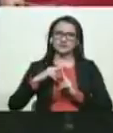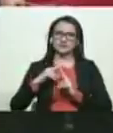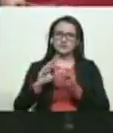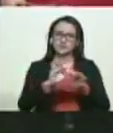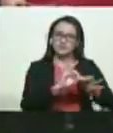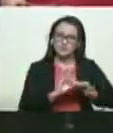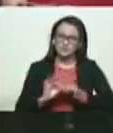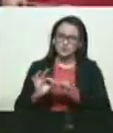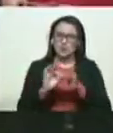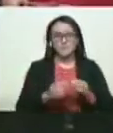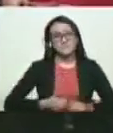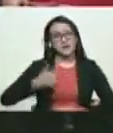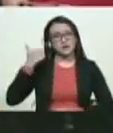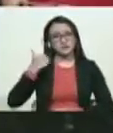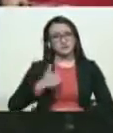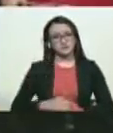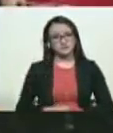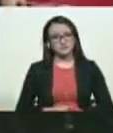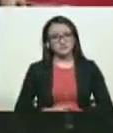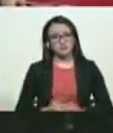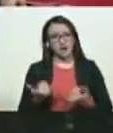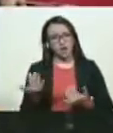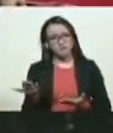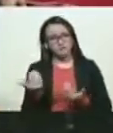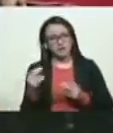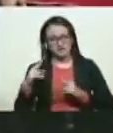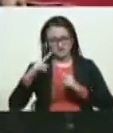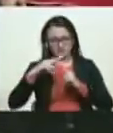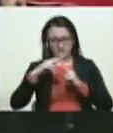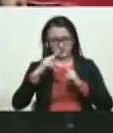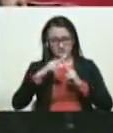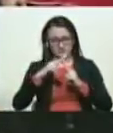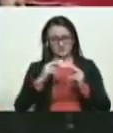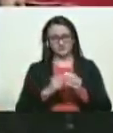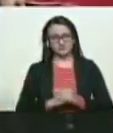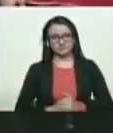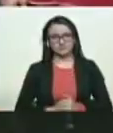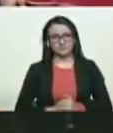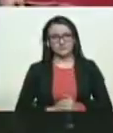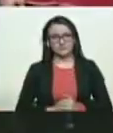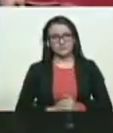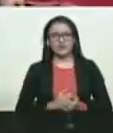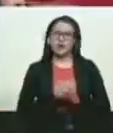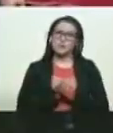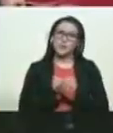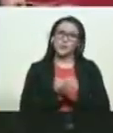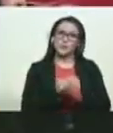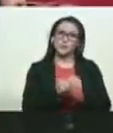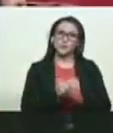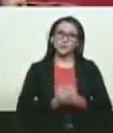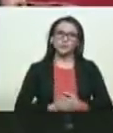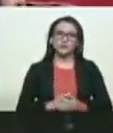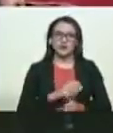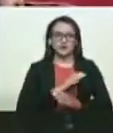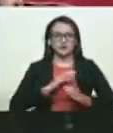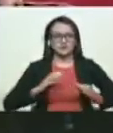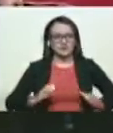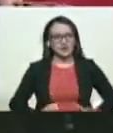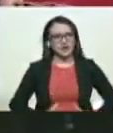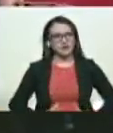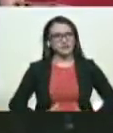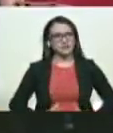más y vengo a pedir estar tirado con mi amor de cristiano de